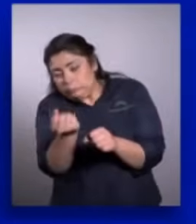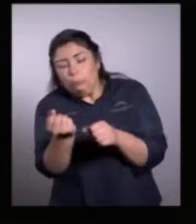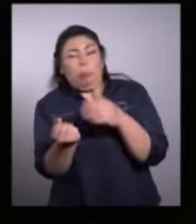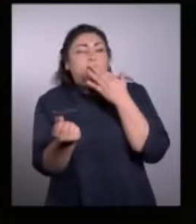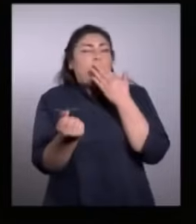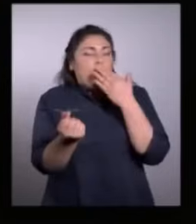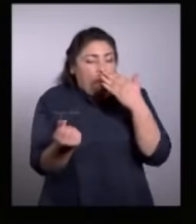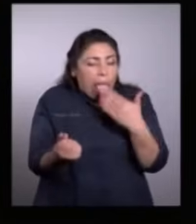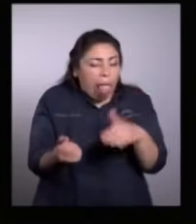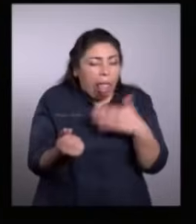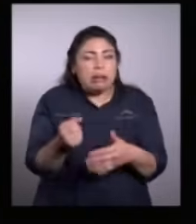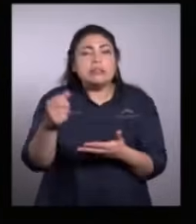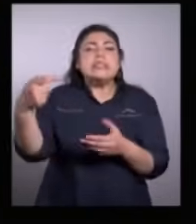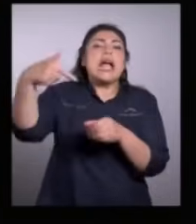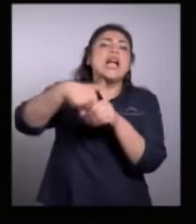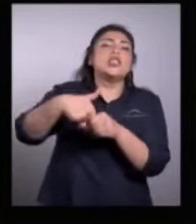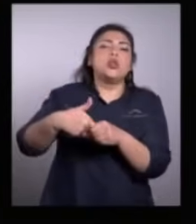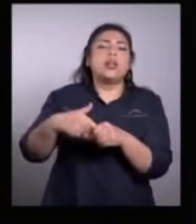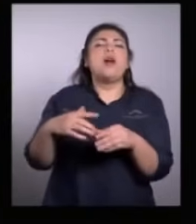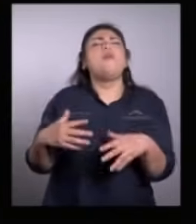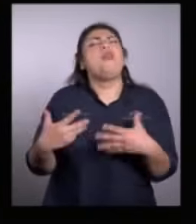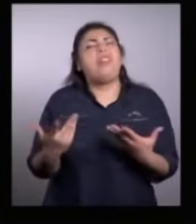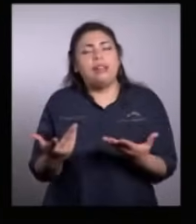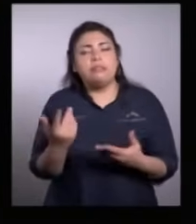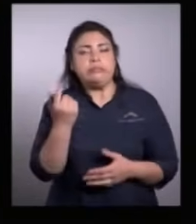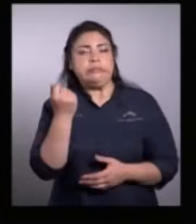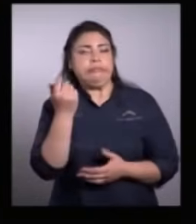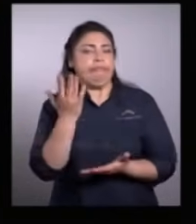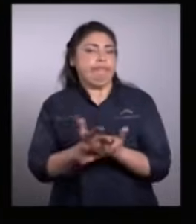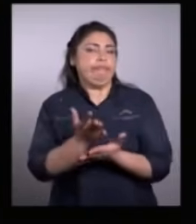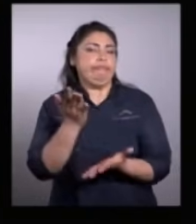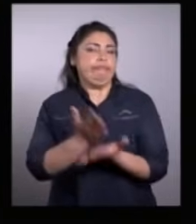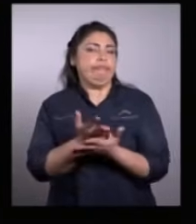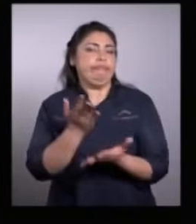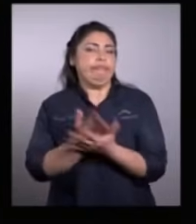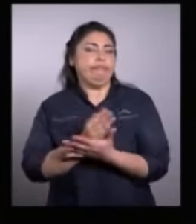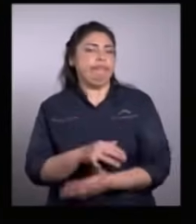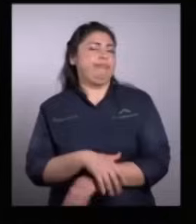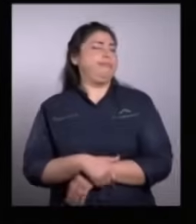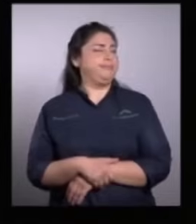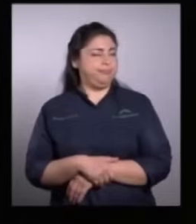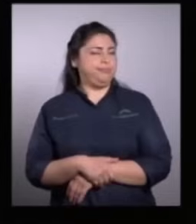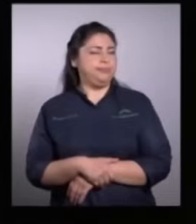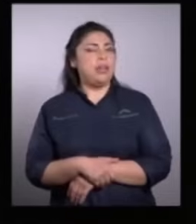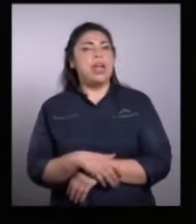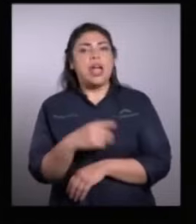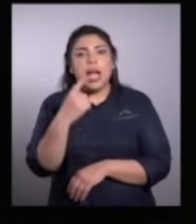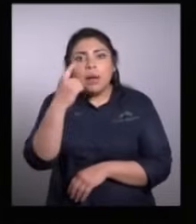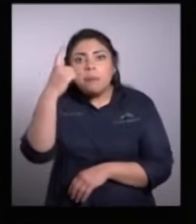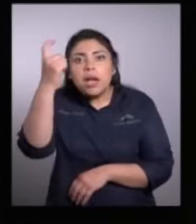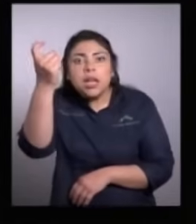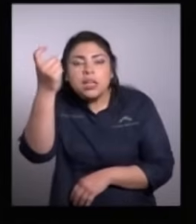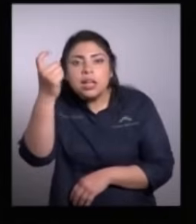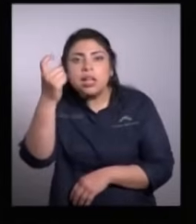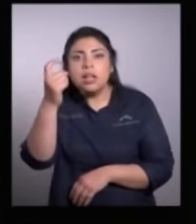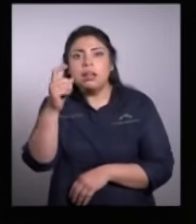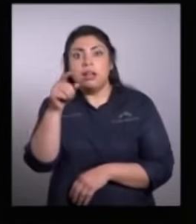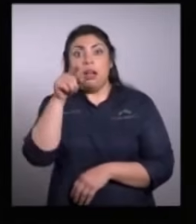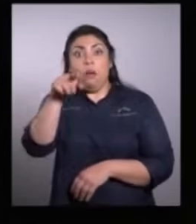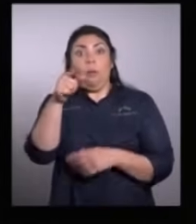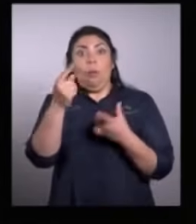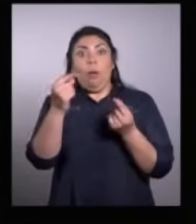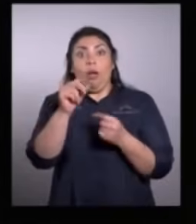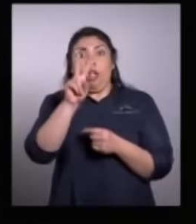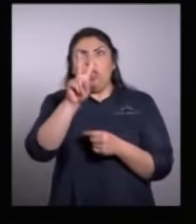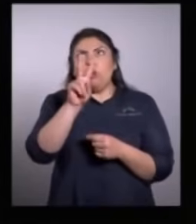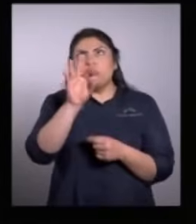por imprudente Ahora, te pasa eso a las dos, tres de la mañana en una carretera solo, pues esa